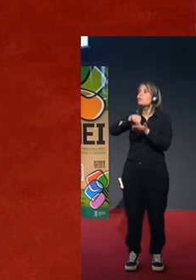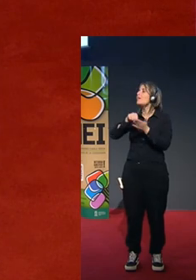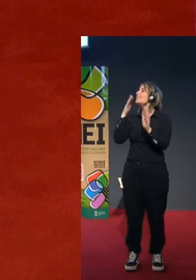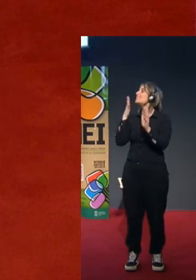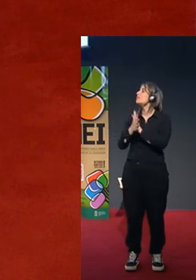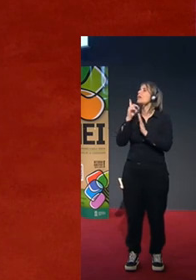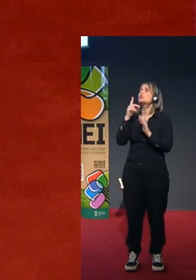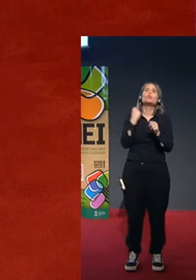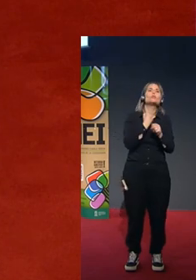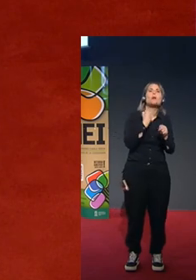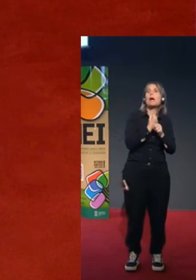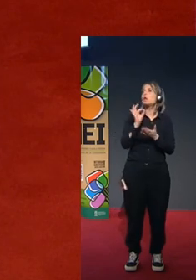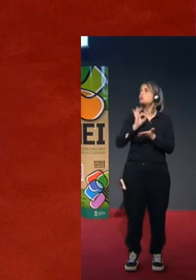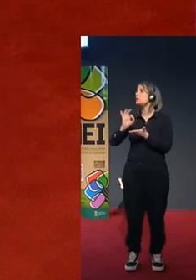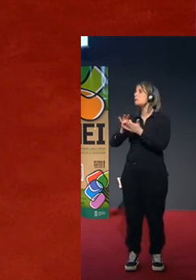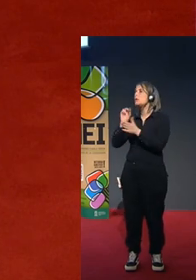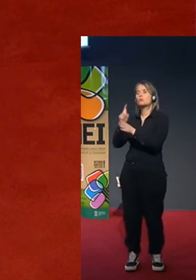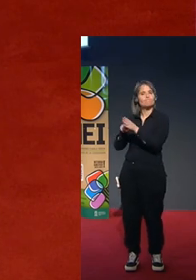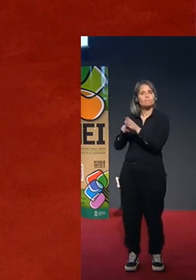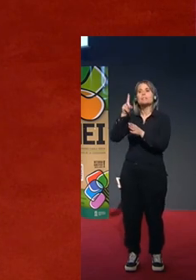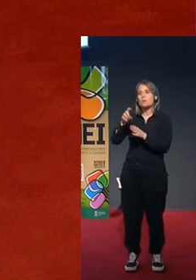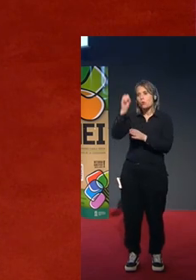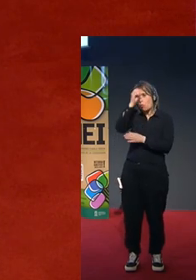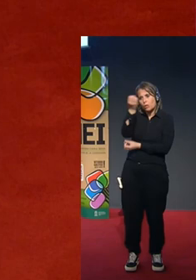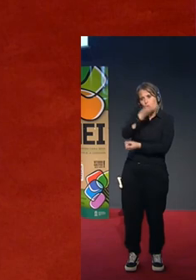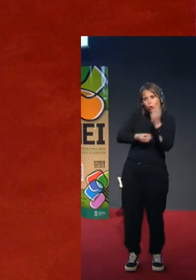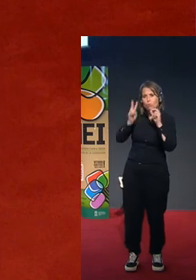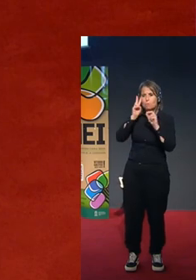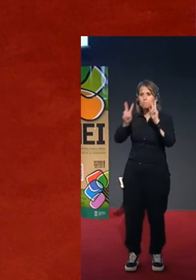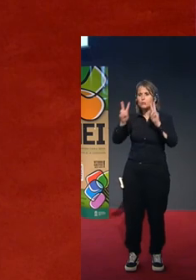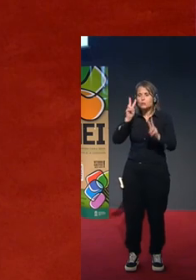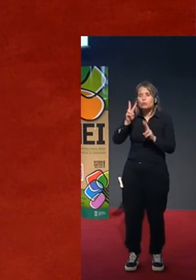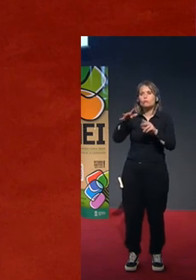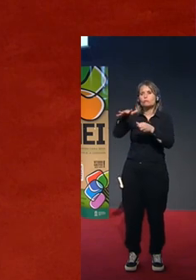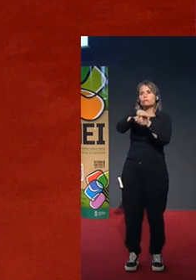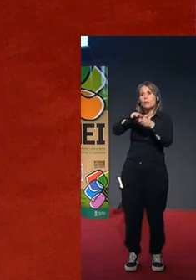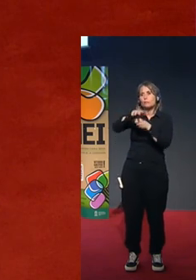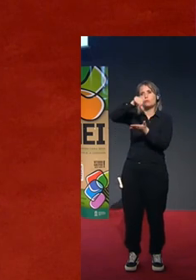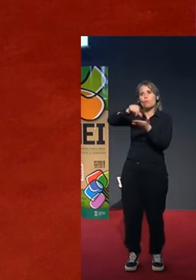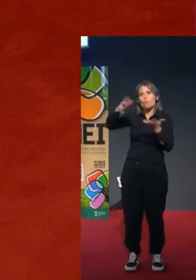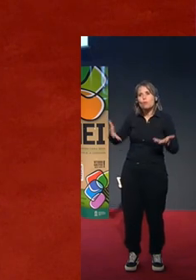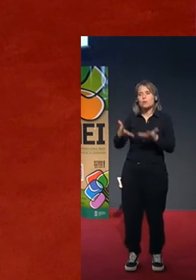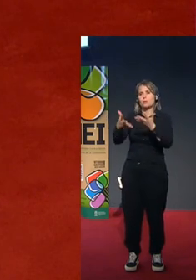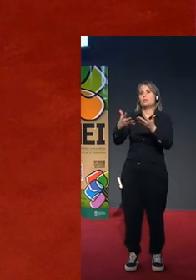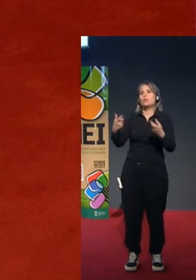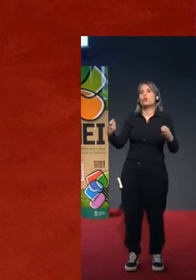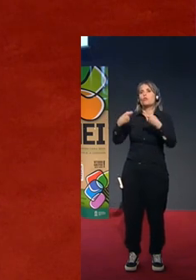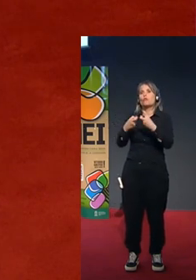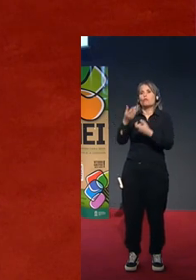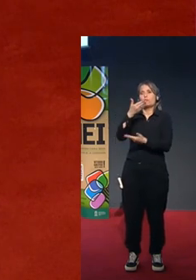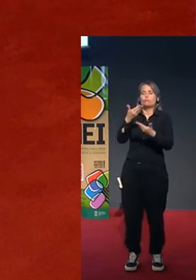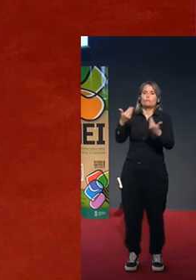es solo trabajar o utilizar los servicios es también aportar opinión y visión sobre los asuntos municipales Y fomentar esa corresponsabilidad